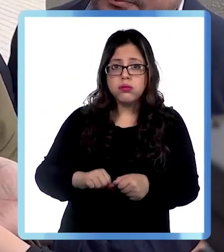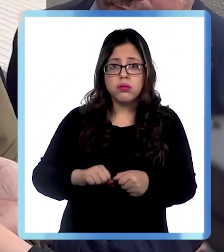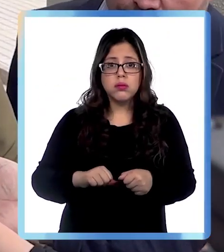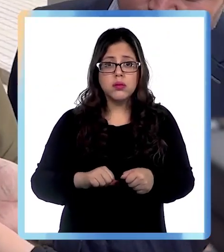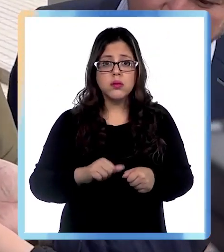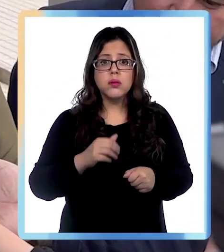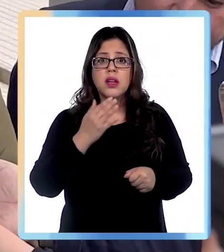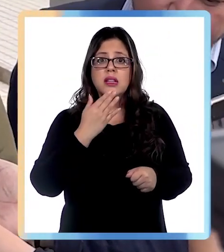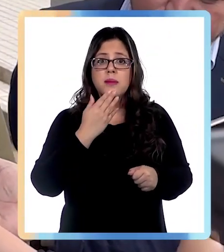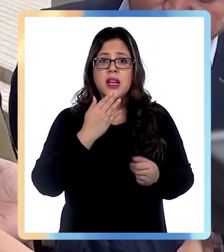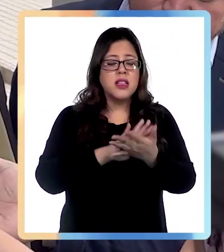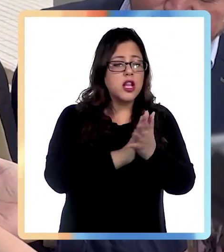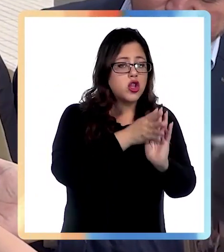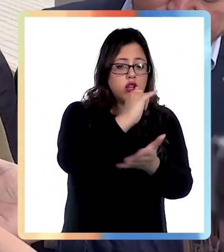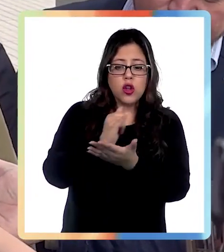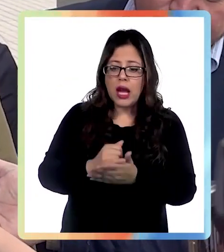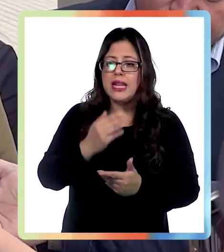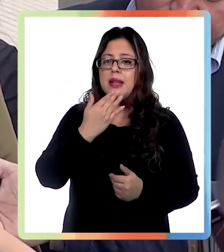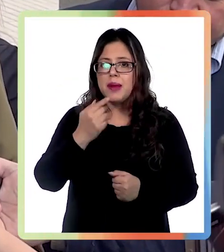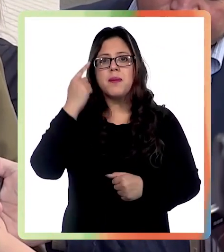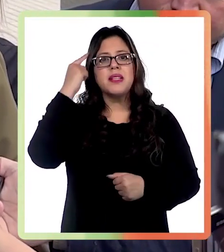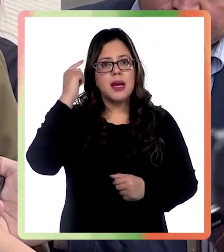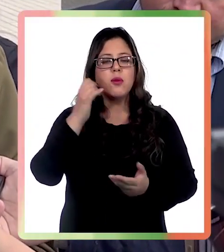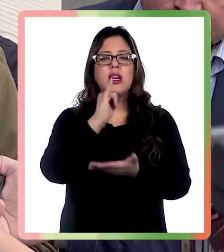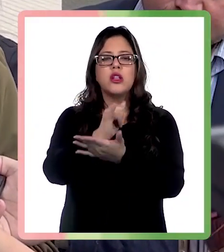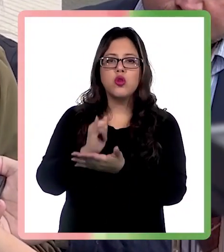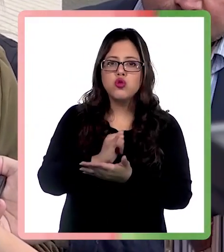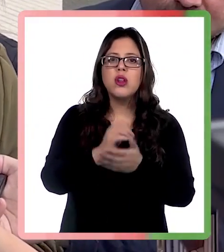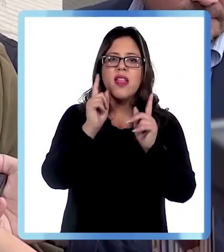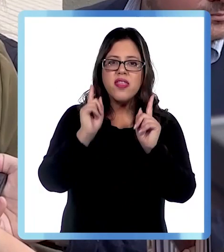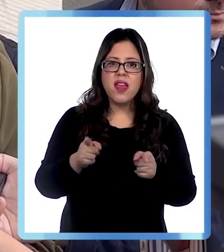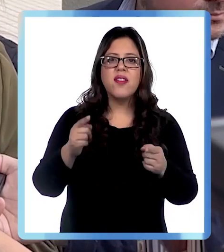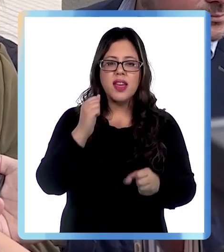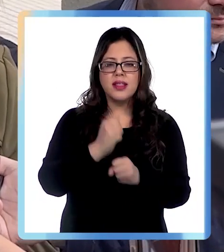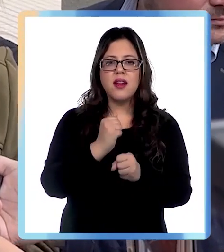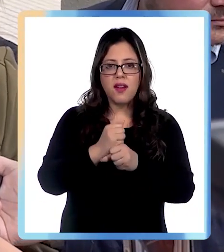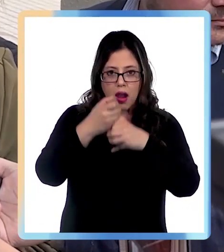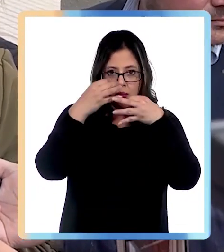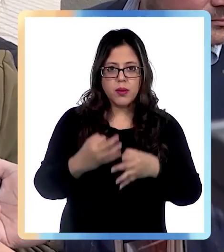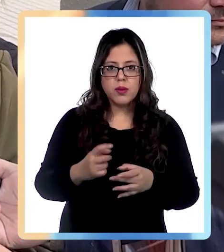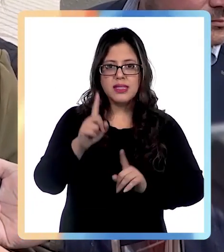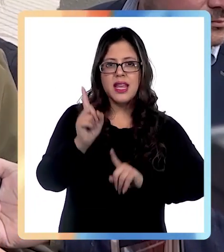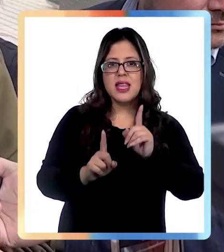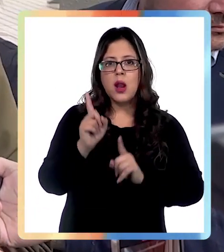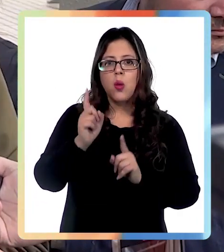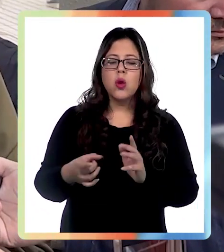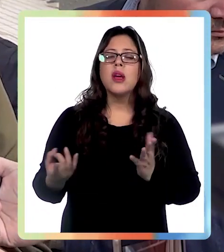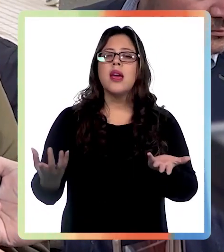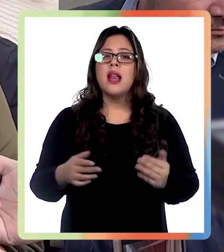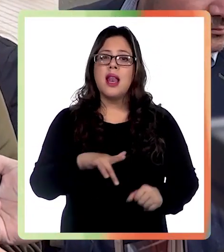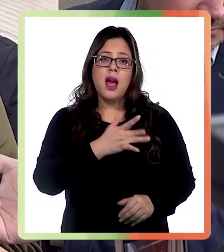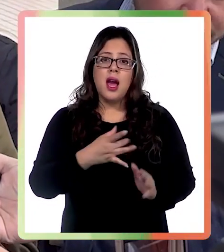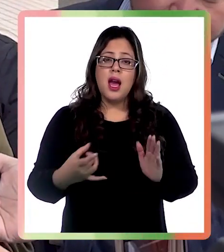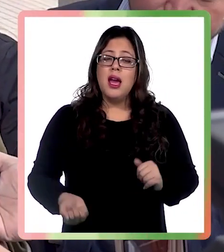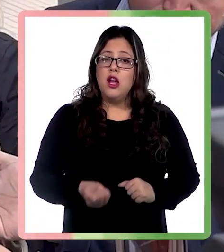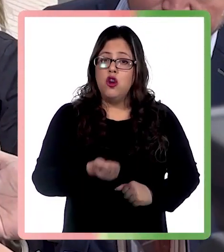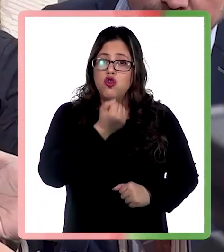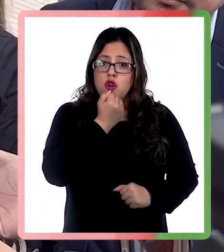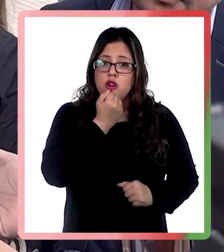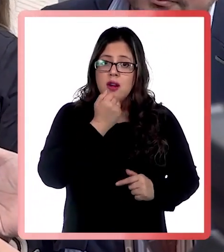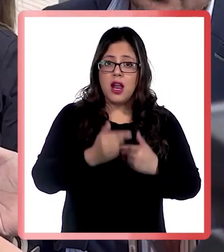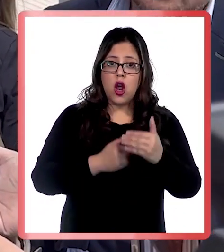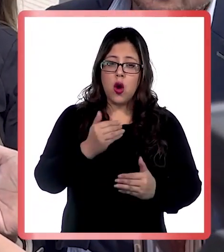Público y Obviamente todos los entes y creemos en las instituciones y que las instituciones tienen que hacer su trabajo si hay alguien que ha cometido Lamentablemente